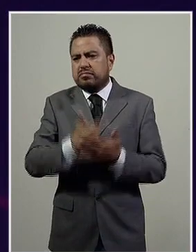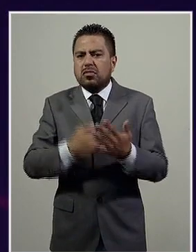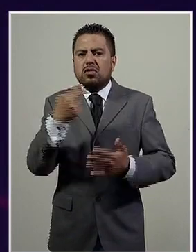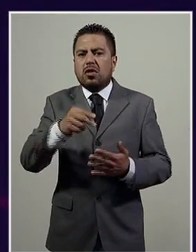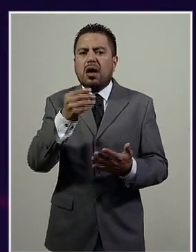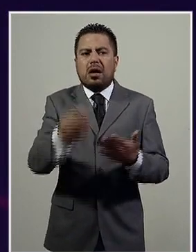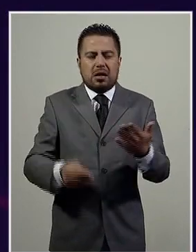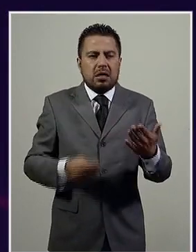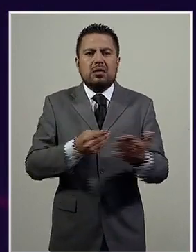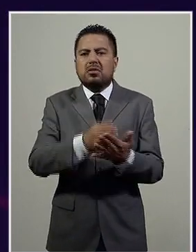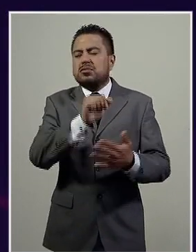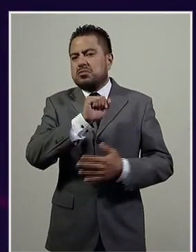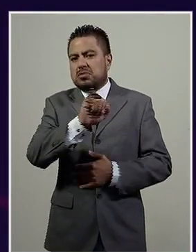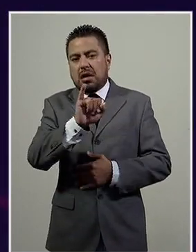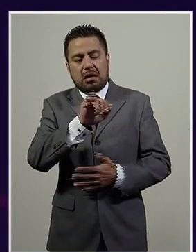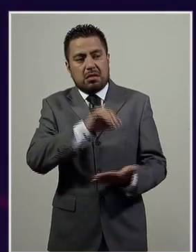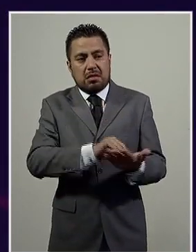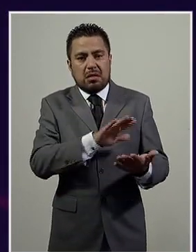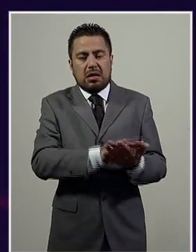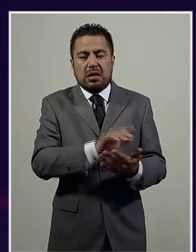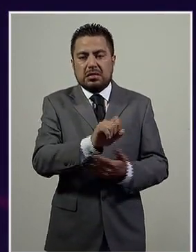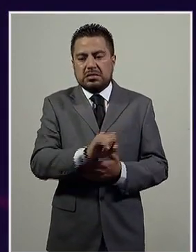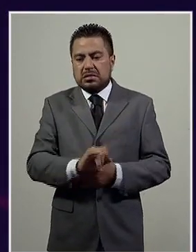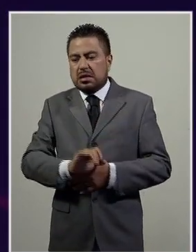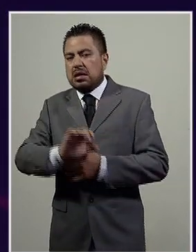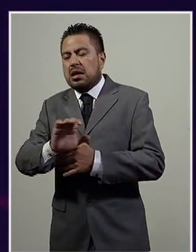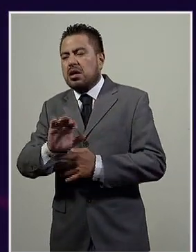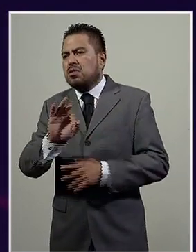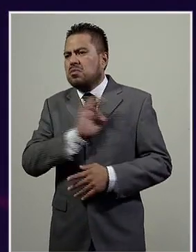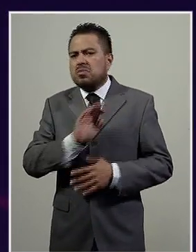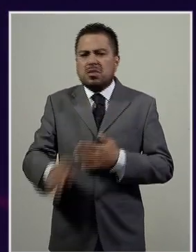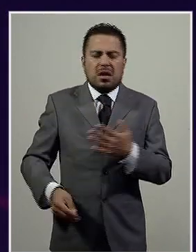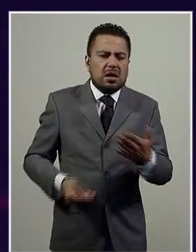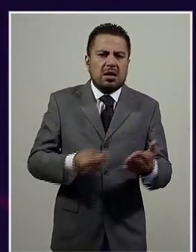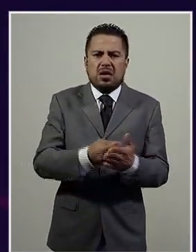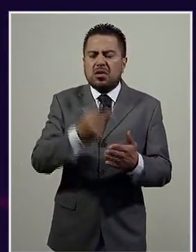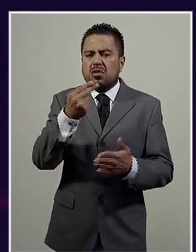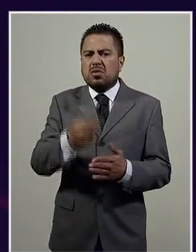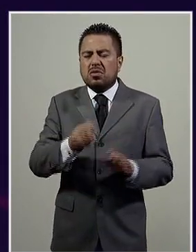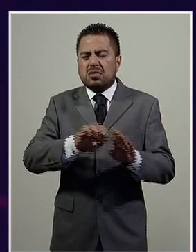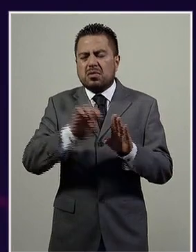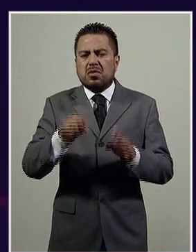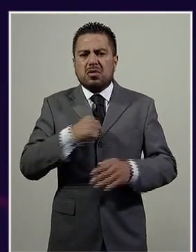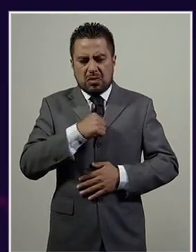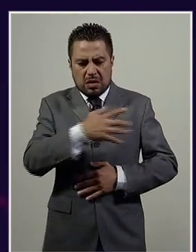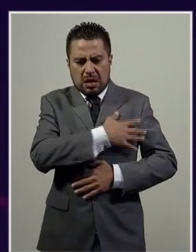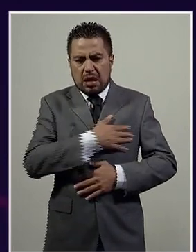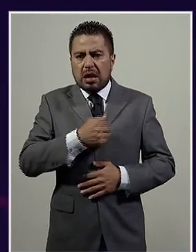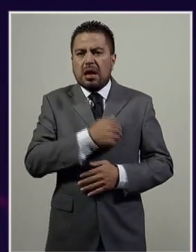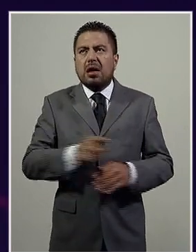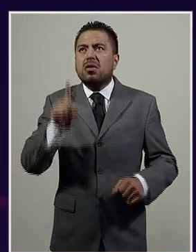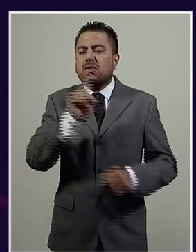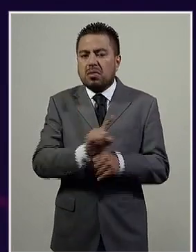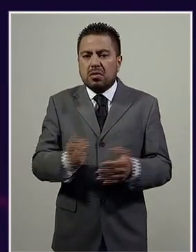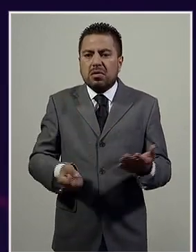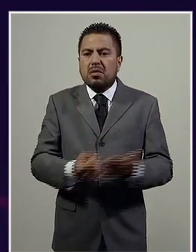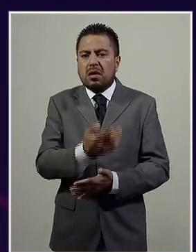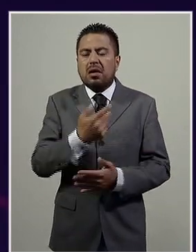ejemplo. Entonces, una persona sikh no le podría poner, o sea, por ejemplo, si yo tengo un hijo, el día que nace,